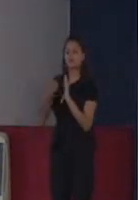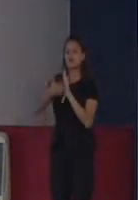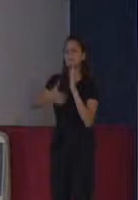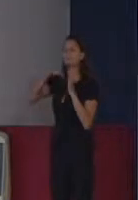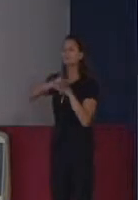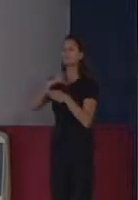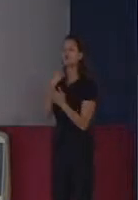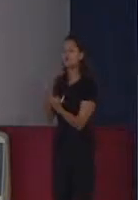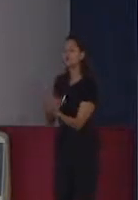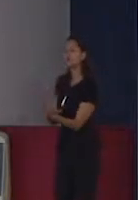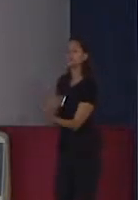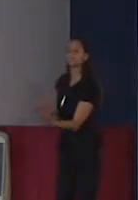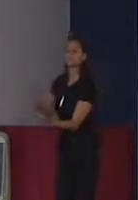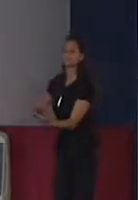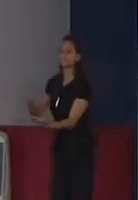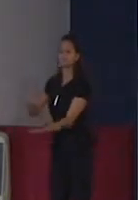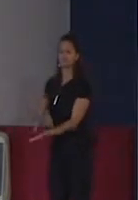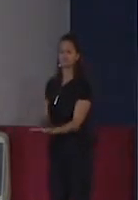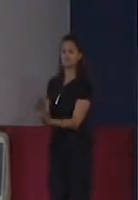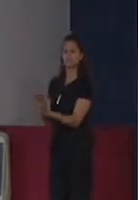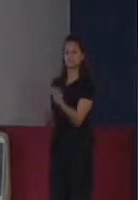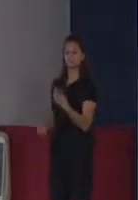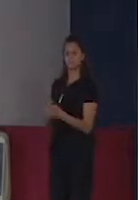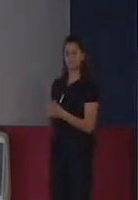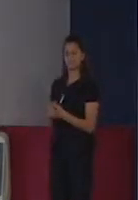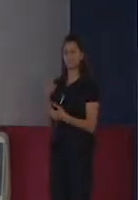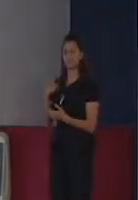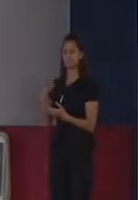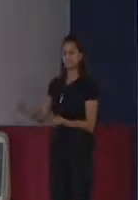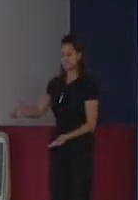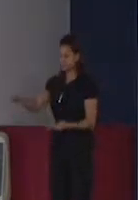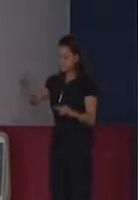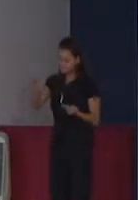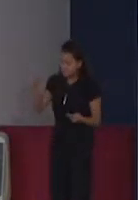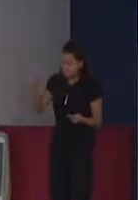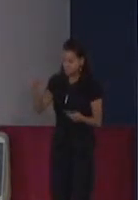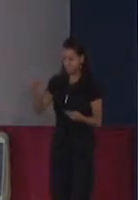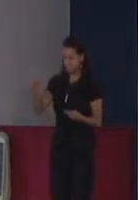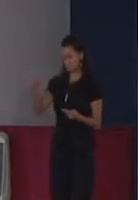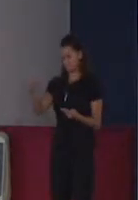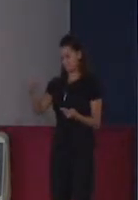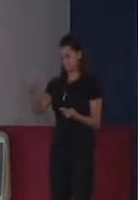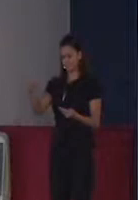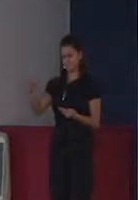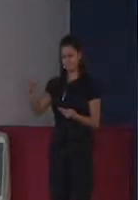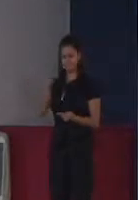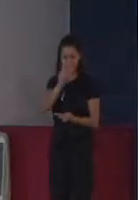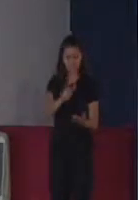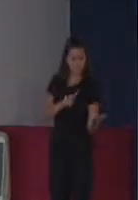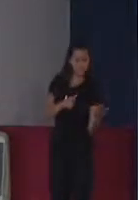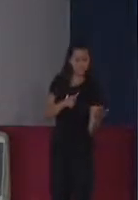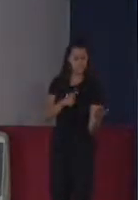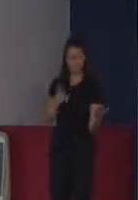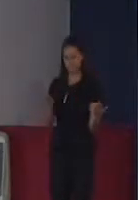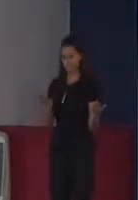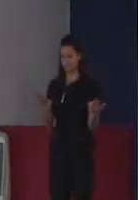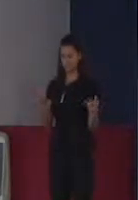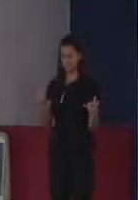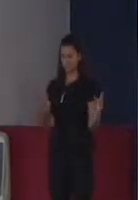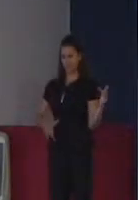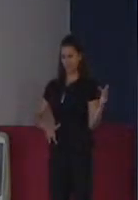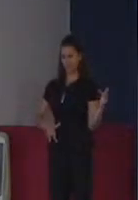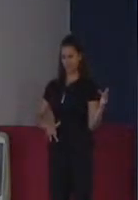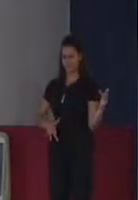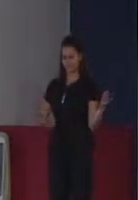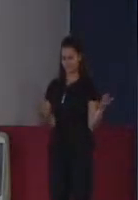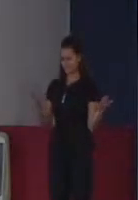el diagnóstico. ¿Y cuántas veces uno se ha encontrado con que es un diagnóstico nada que ver con lo que es la persona real? Entonces uno ahí tiene una